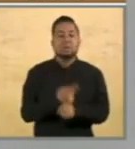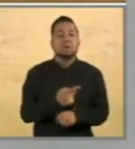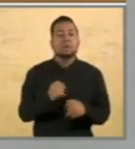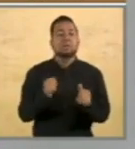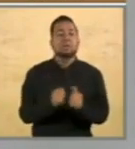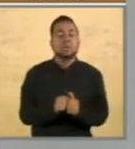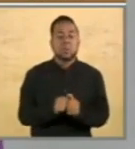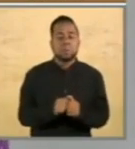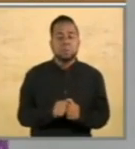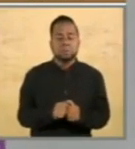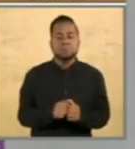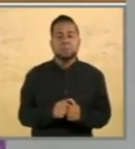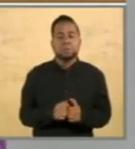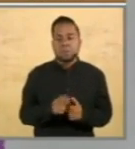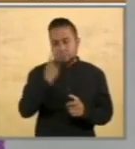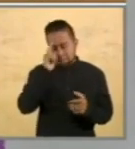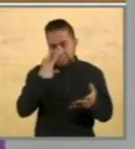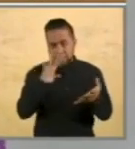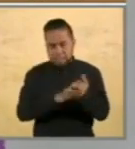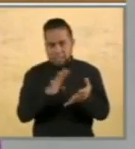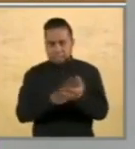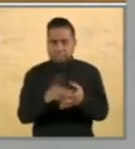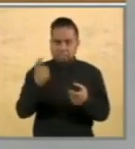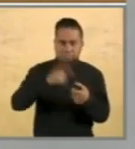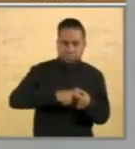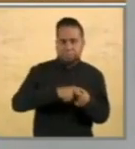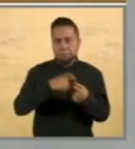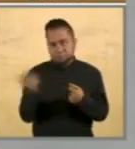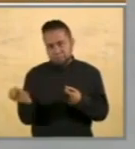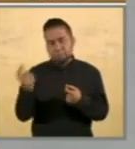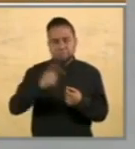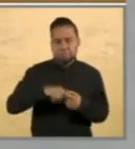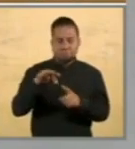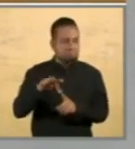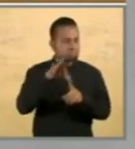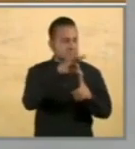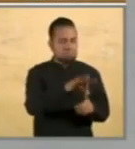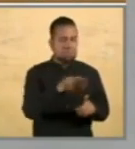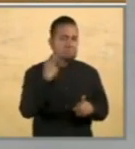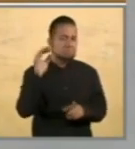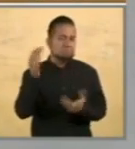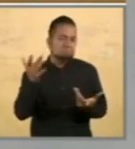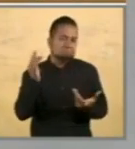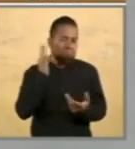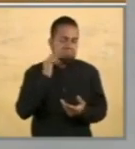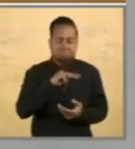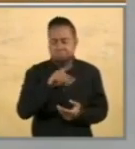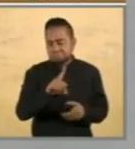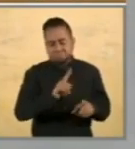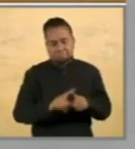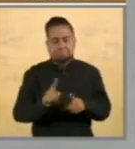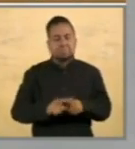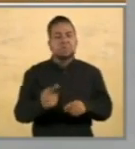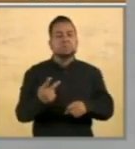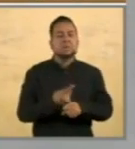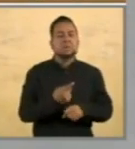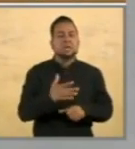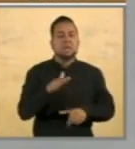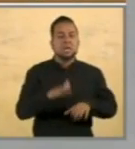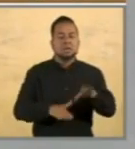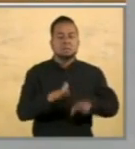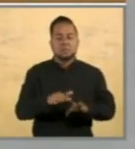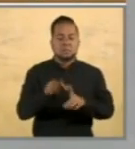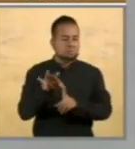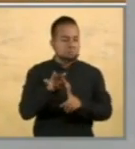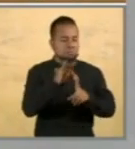las entradas y salidas a los centros penitenciarios las puestas a disposición de estas personas Pues muchas veces eh